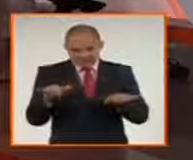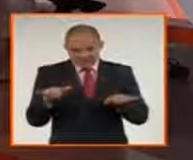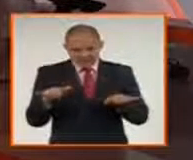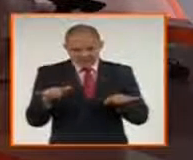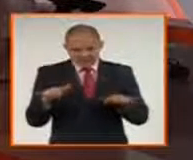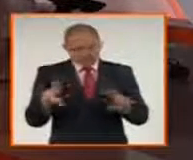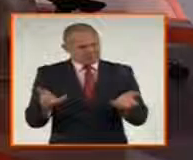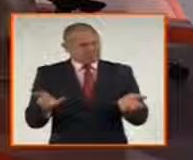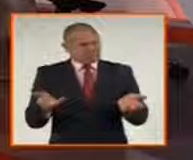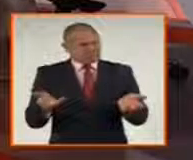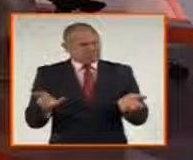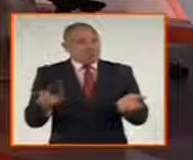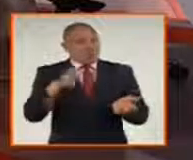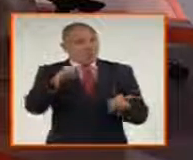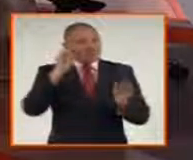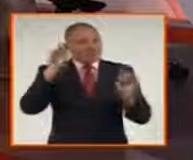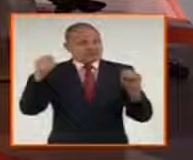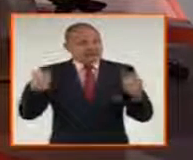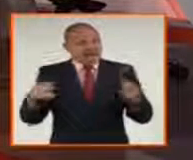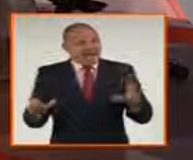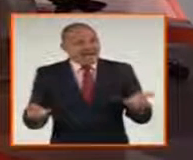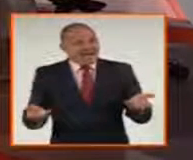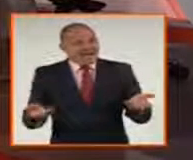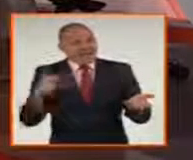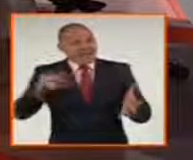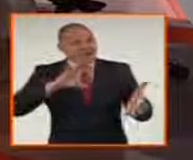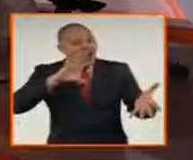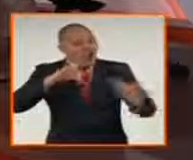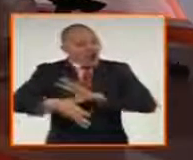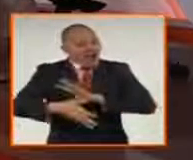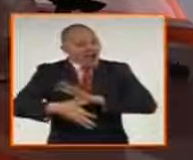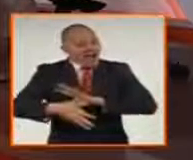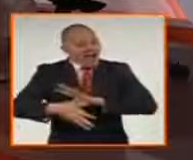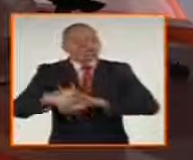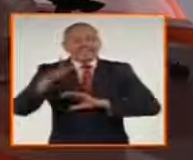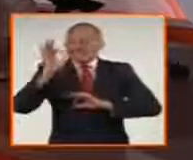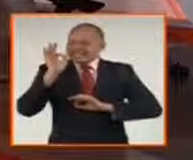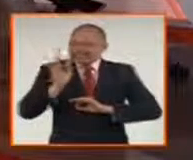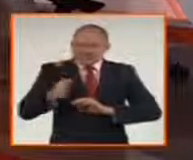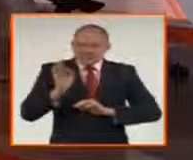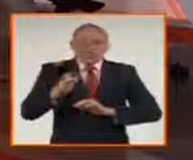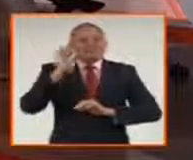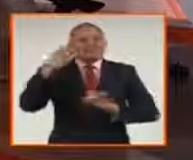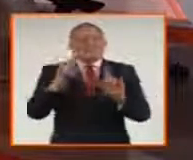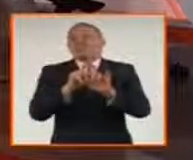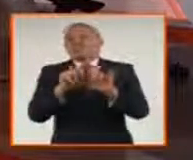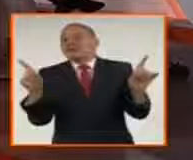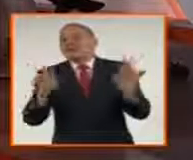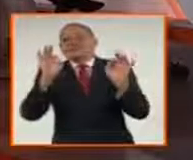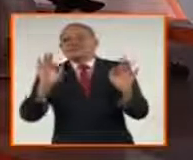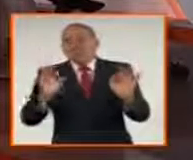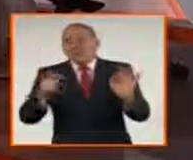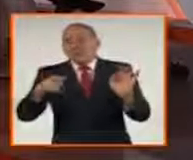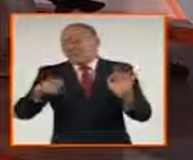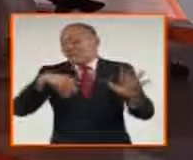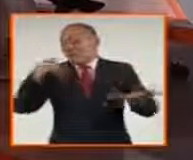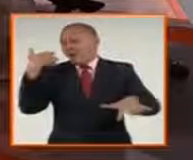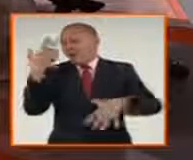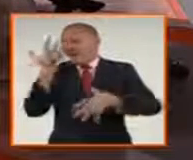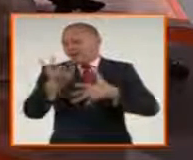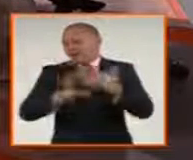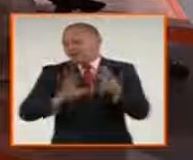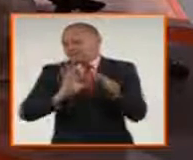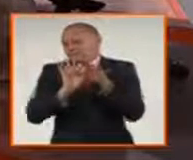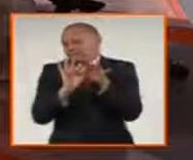del derecho y todo eso, que es uno de los grandes conflictos familiares cuando se separa la pareja. ¿Quién establece la cuantía?